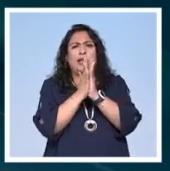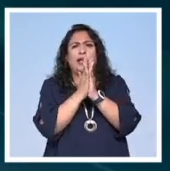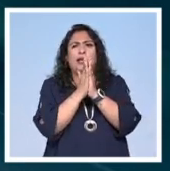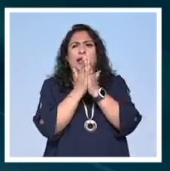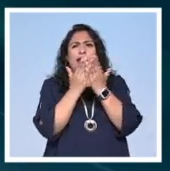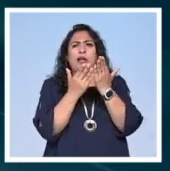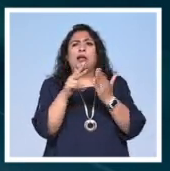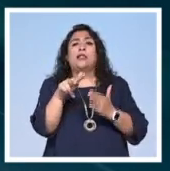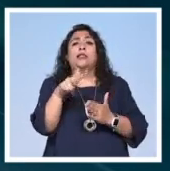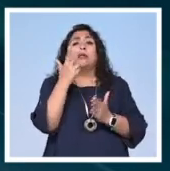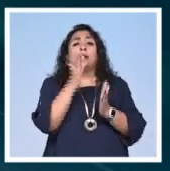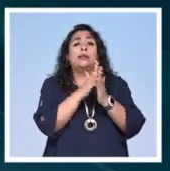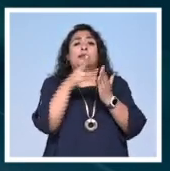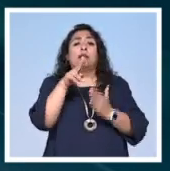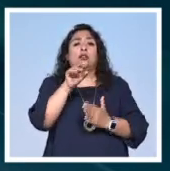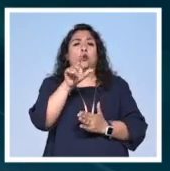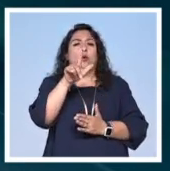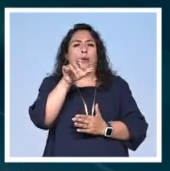de 13